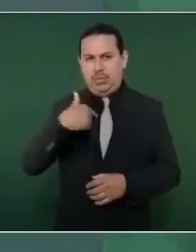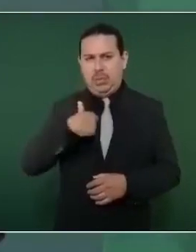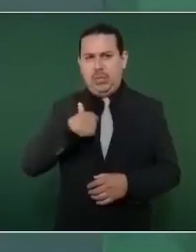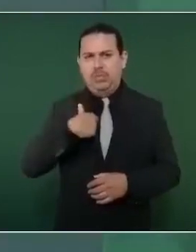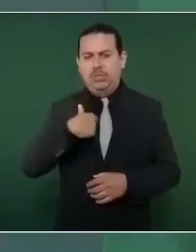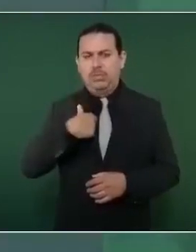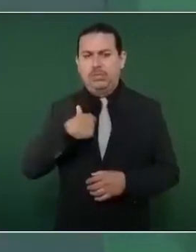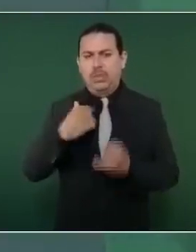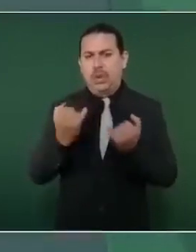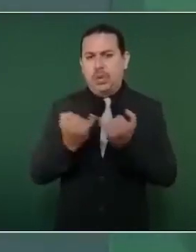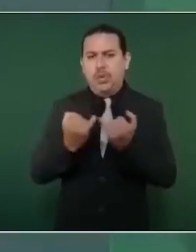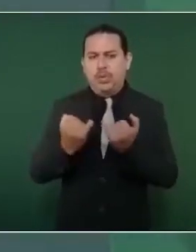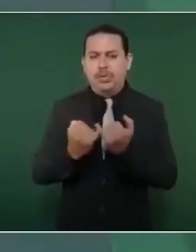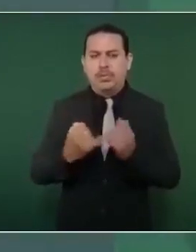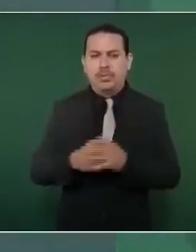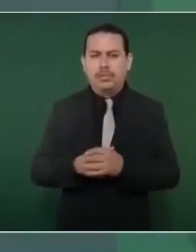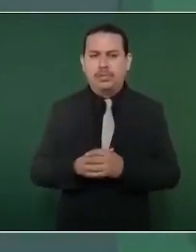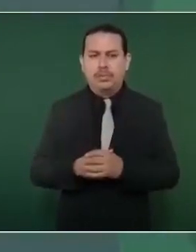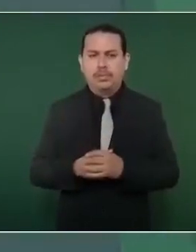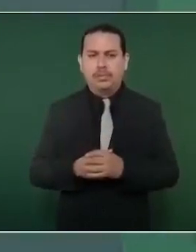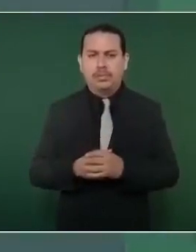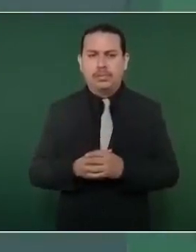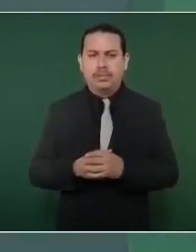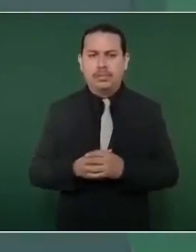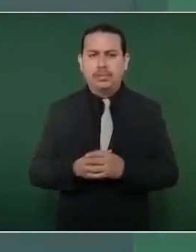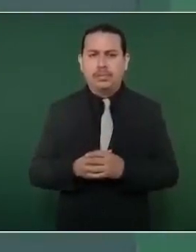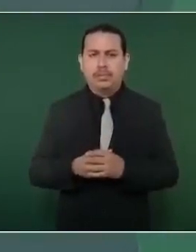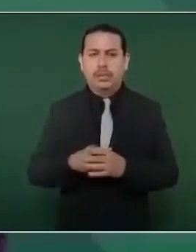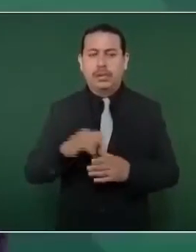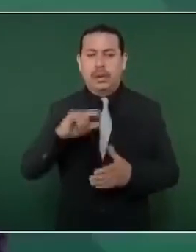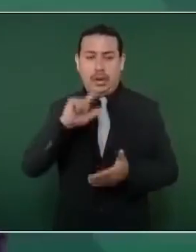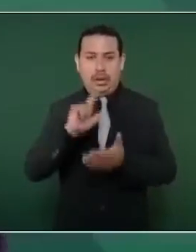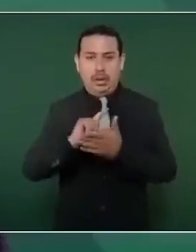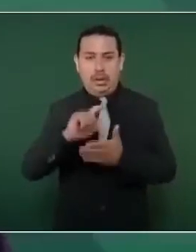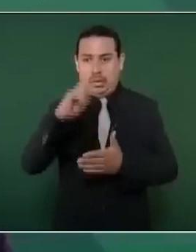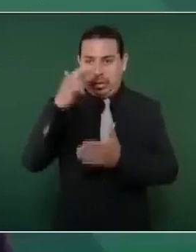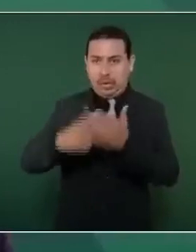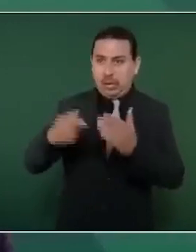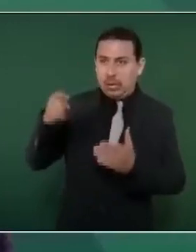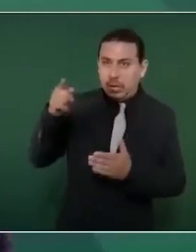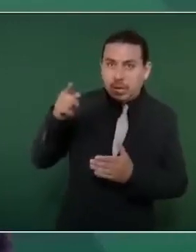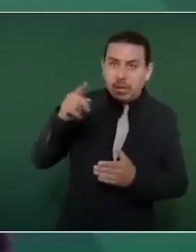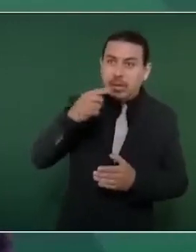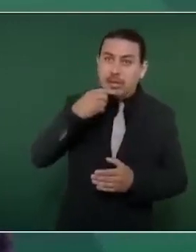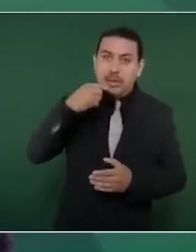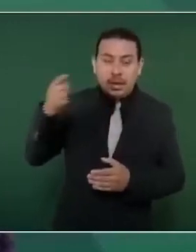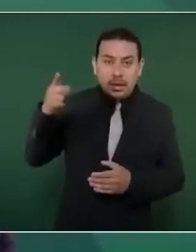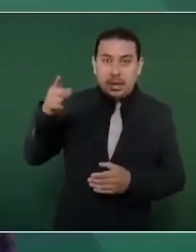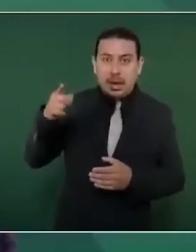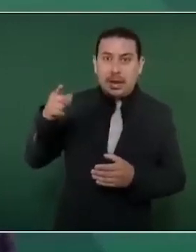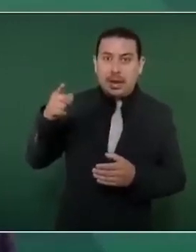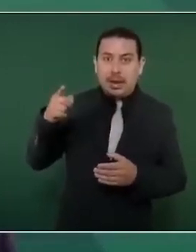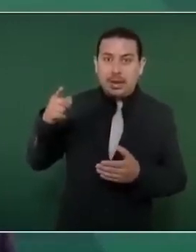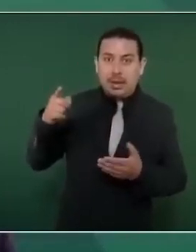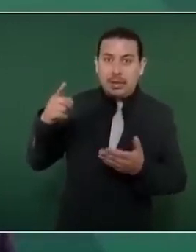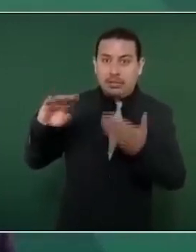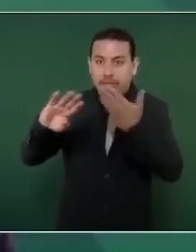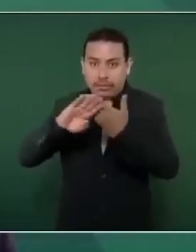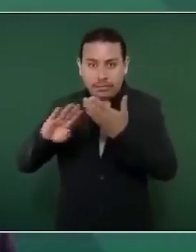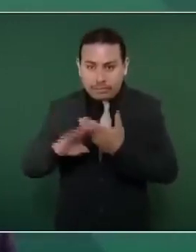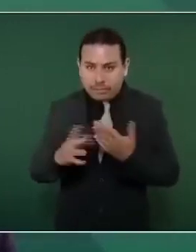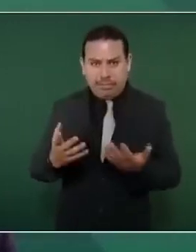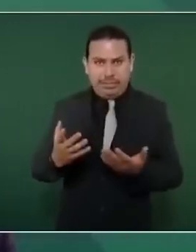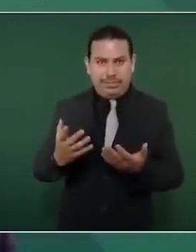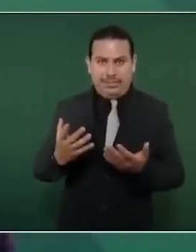de la fabricación de un delito, porque no querían que yo fuese